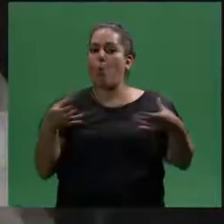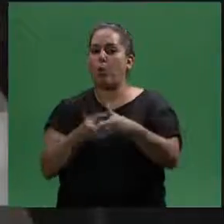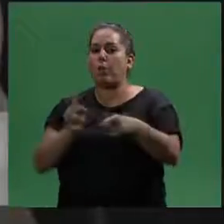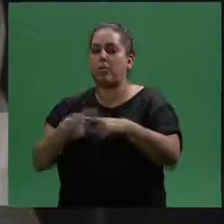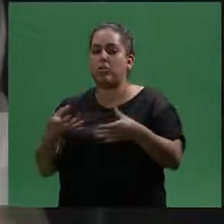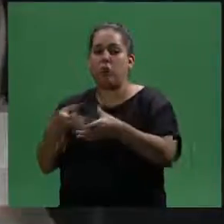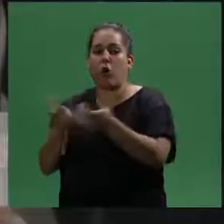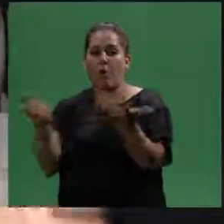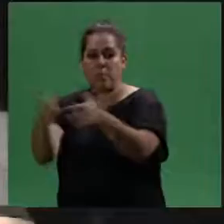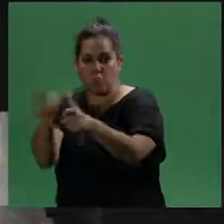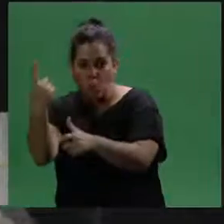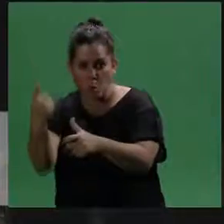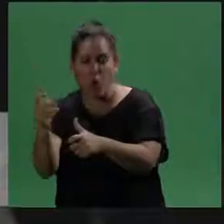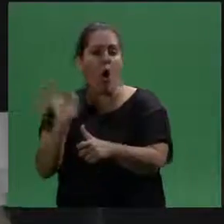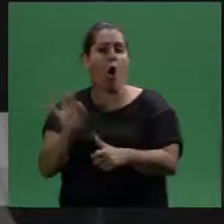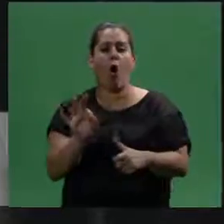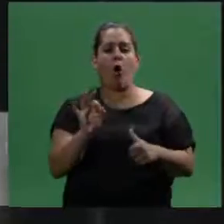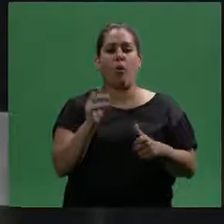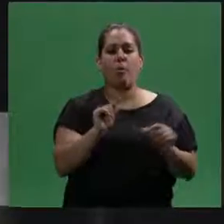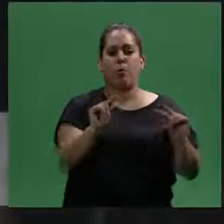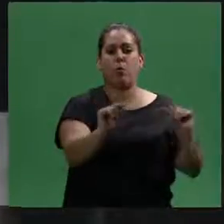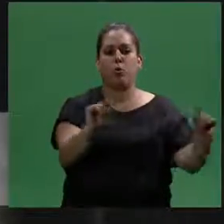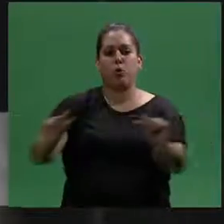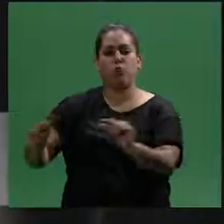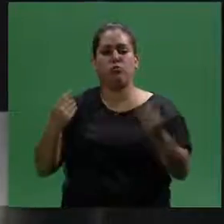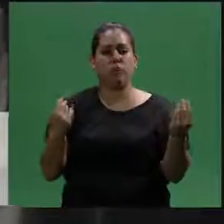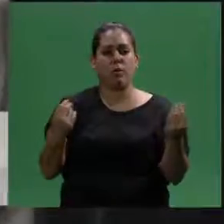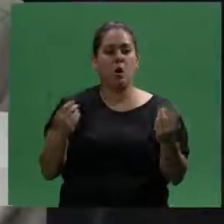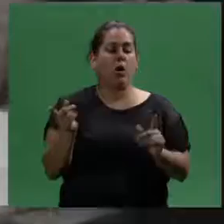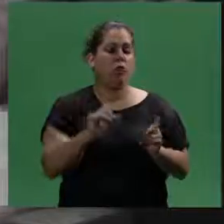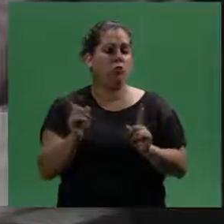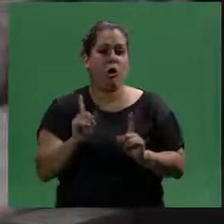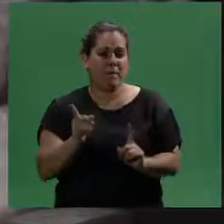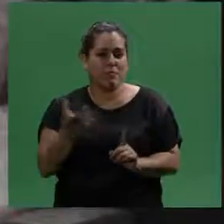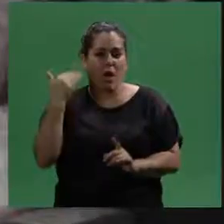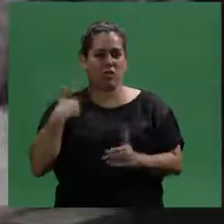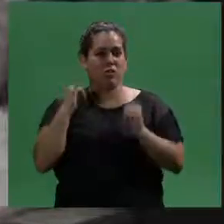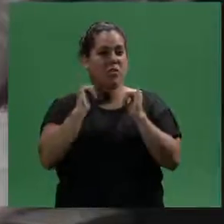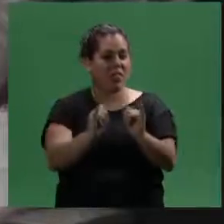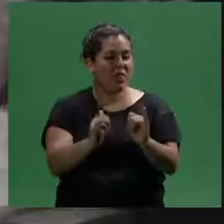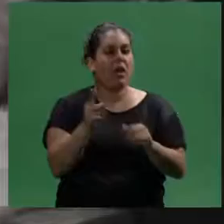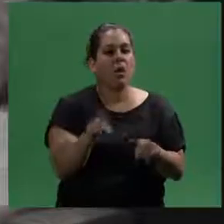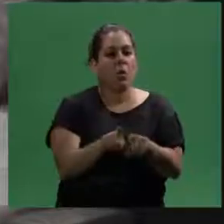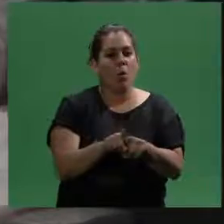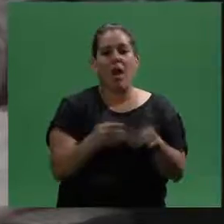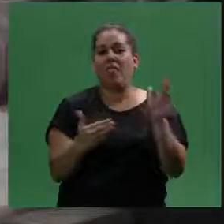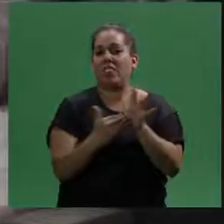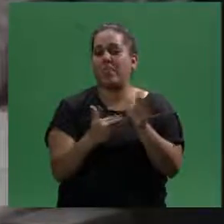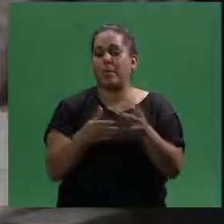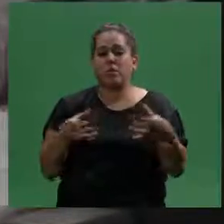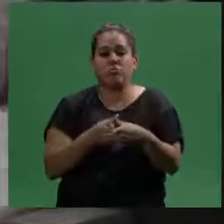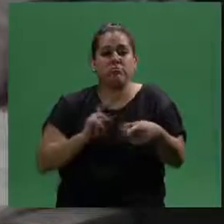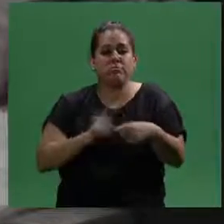o necesariamente tienen que estar repartidos de acuerdo a los distintos bloques? Guardan, como te decía anteriormente, la proporcionalidad política del